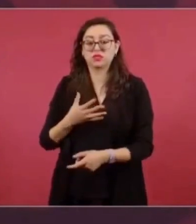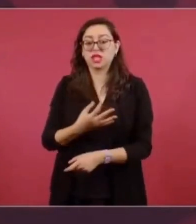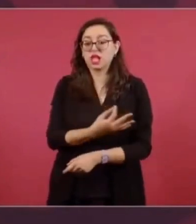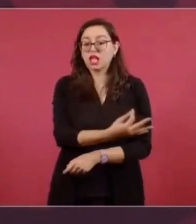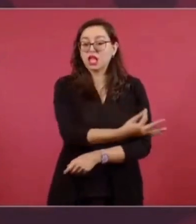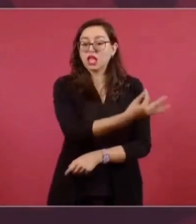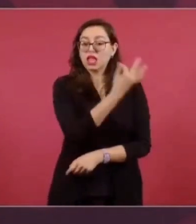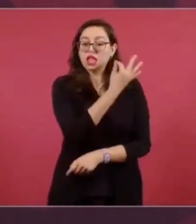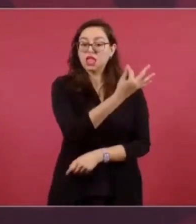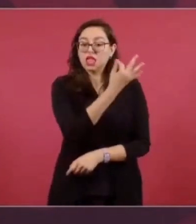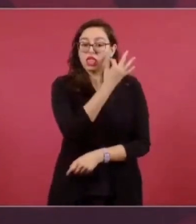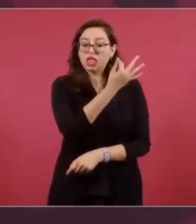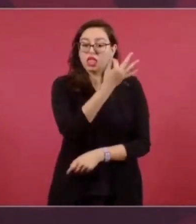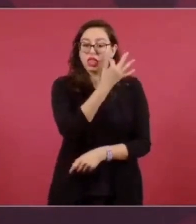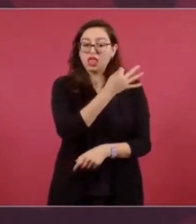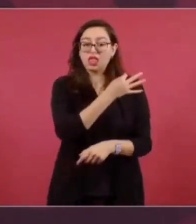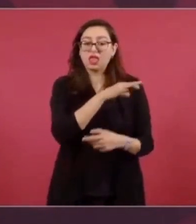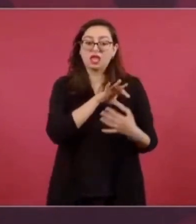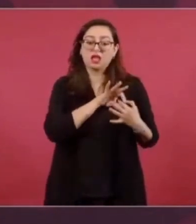servir